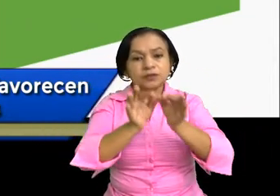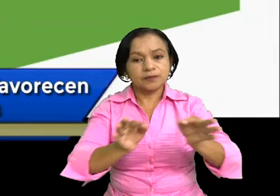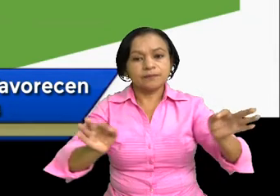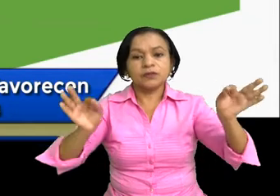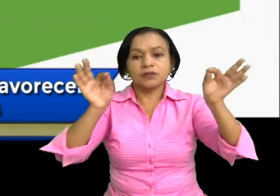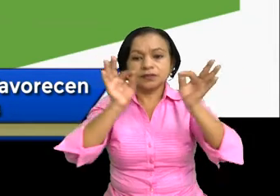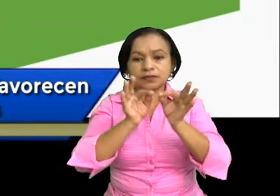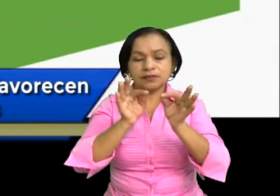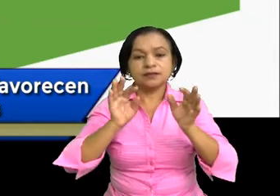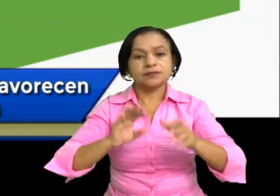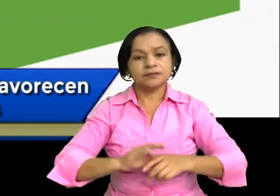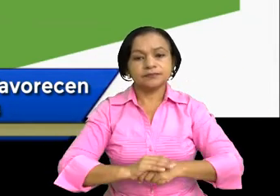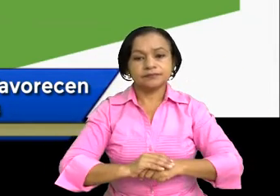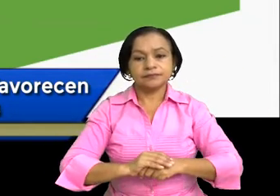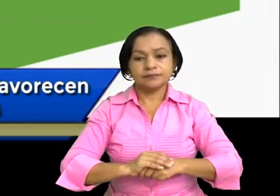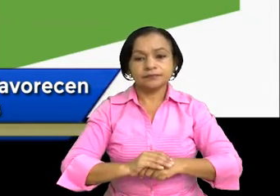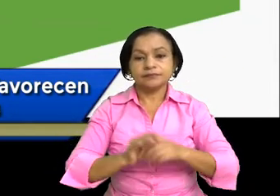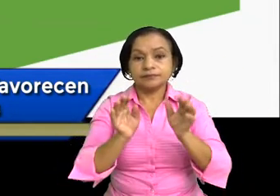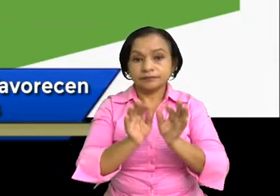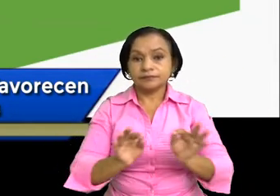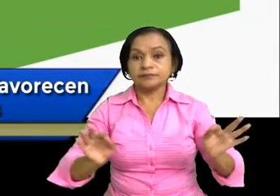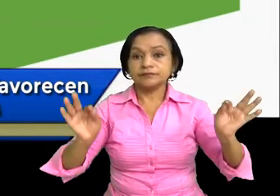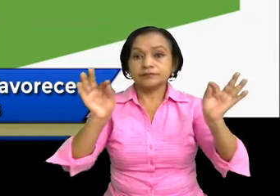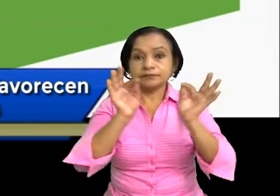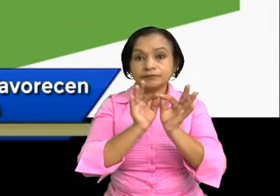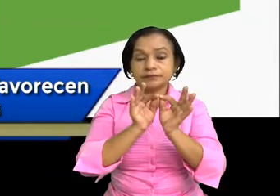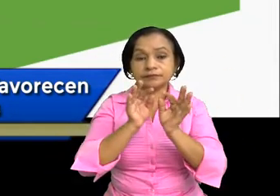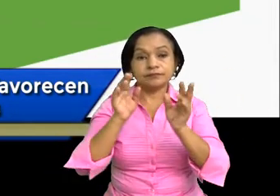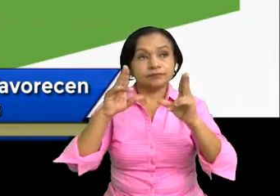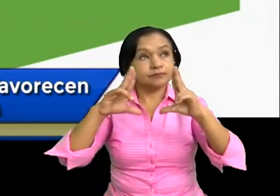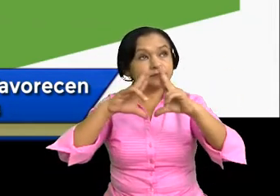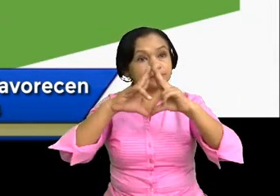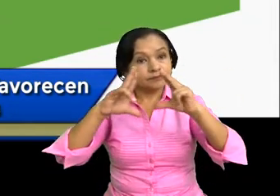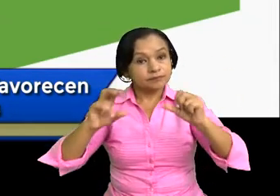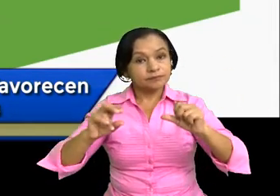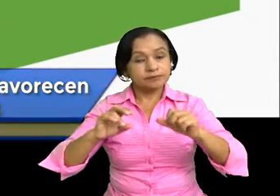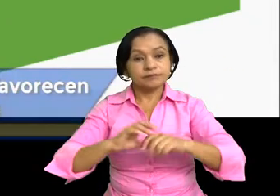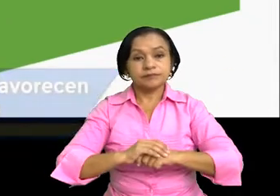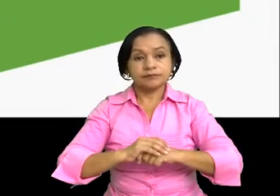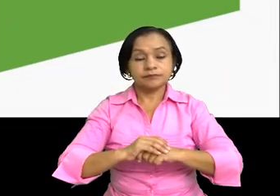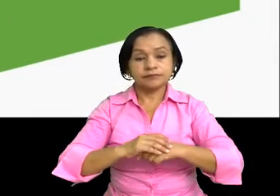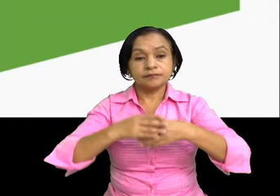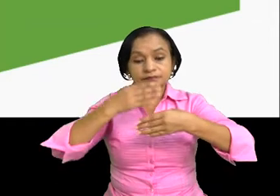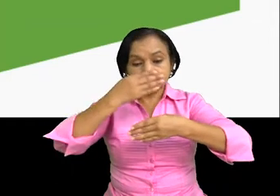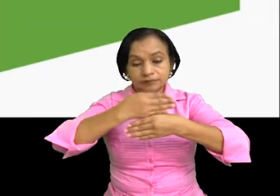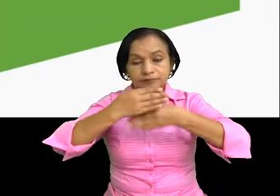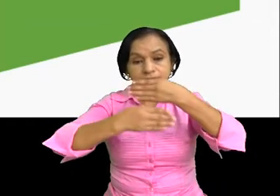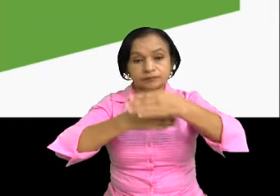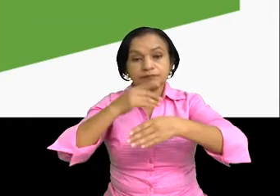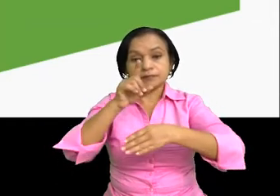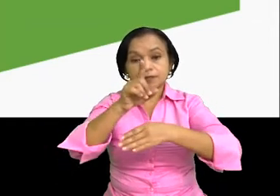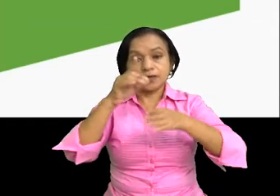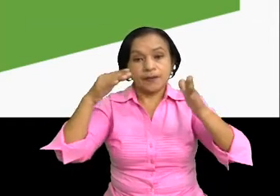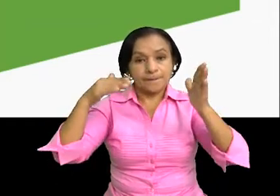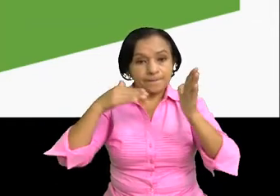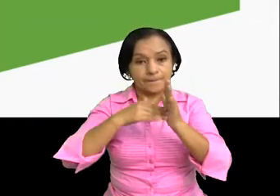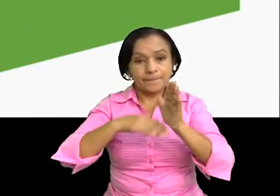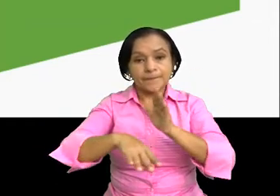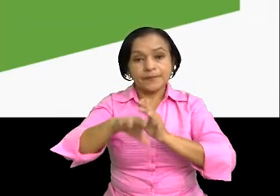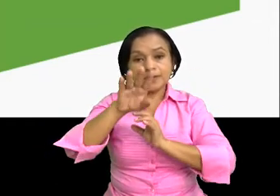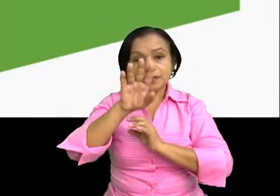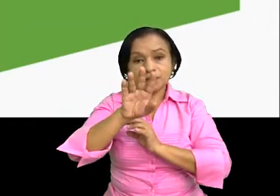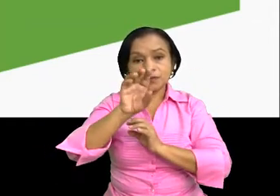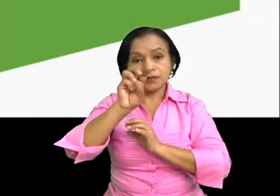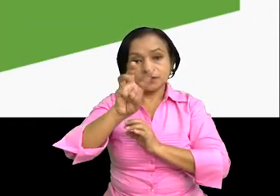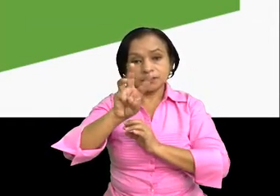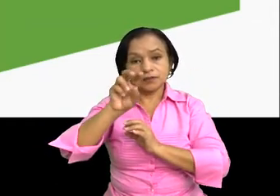importante, significativa para nuestro país. La construcción de 1.432